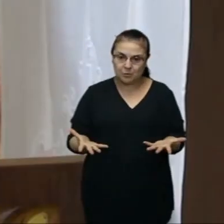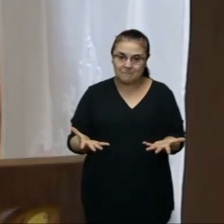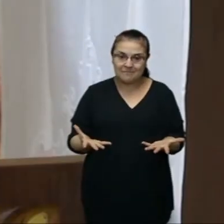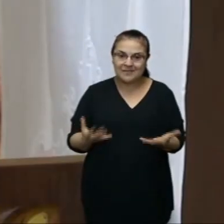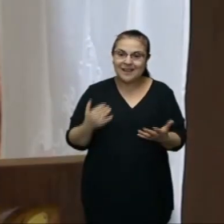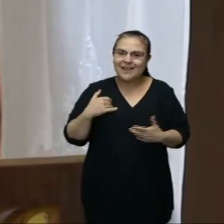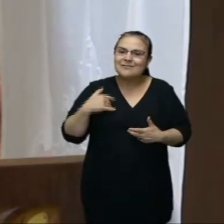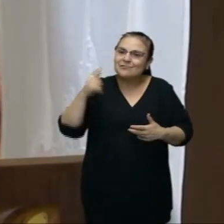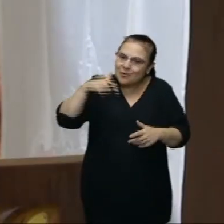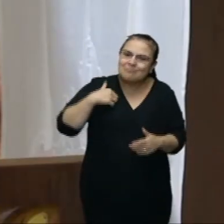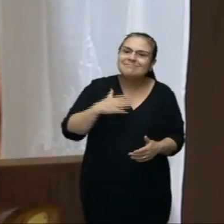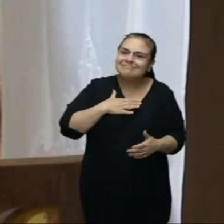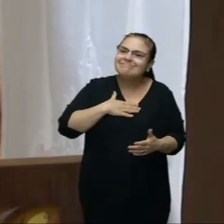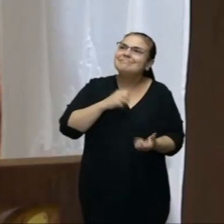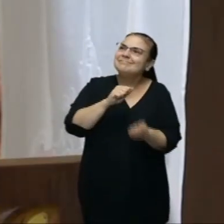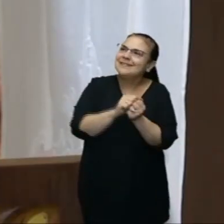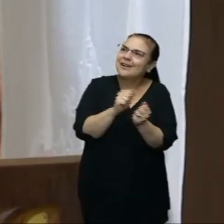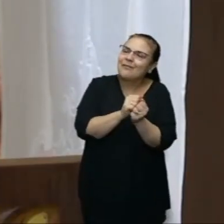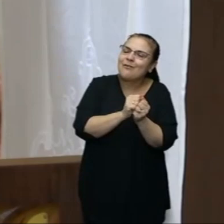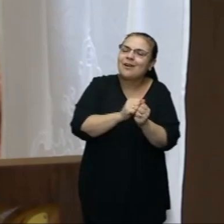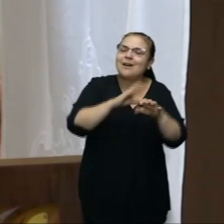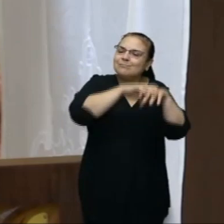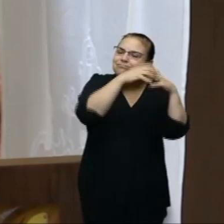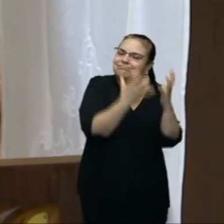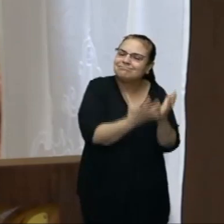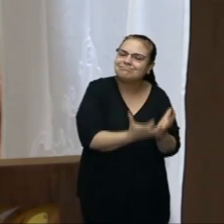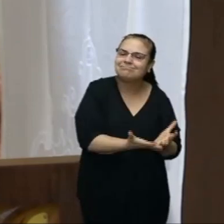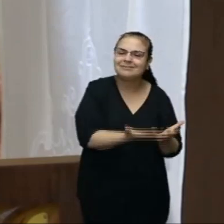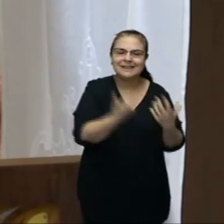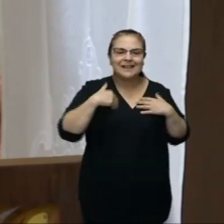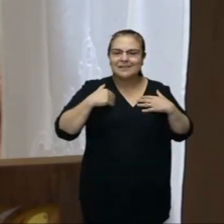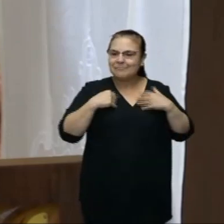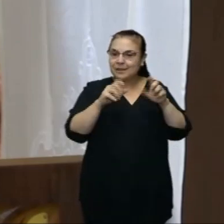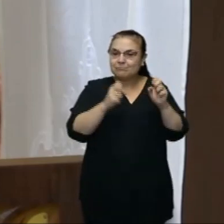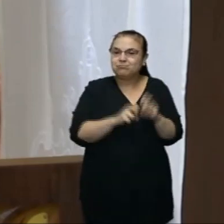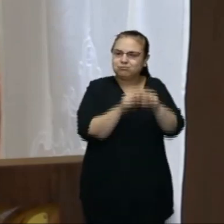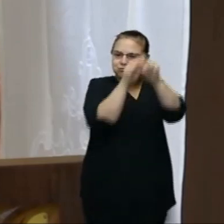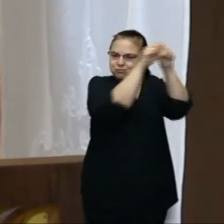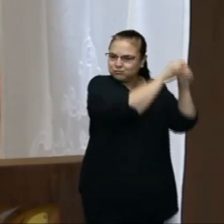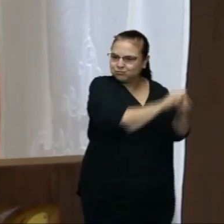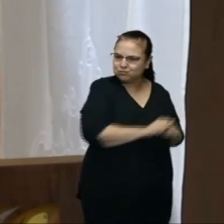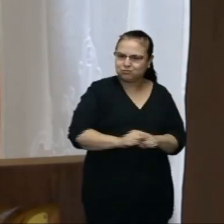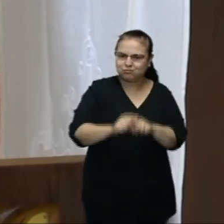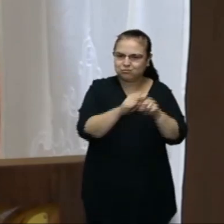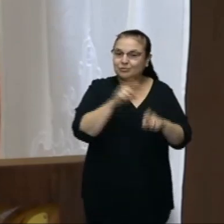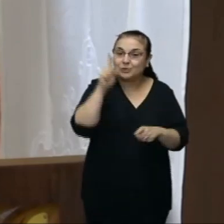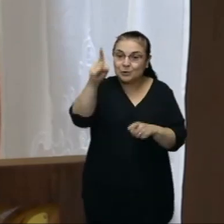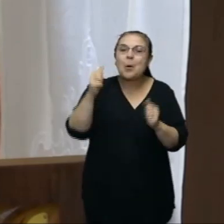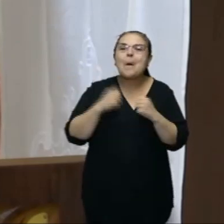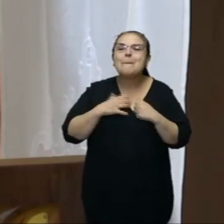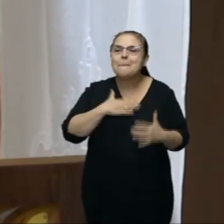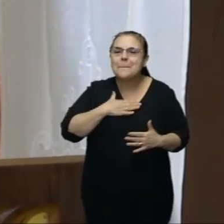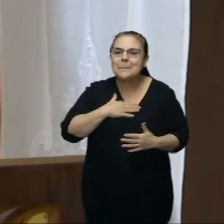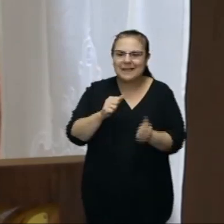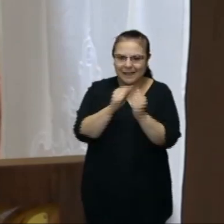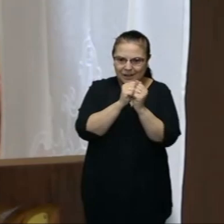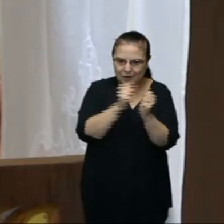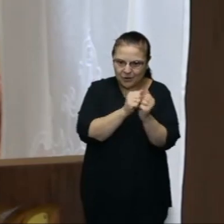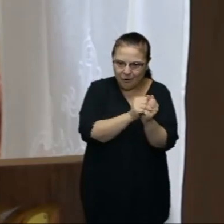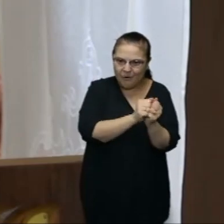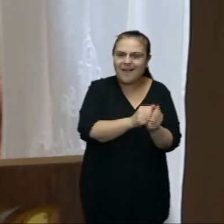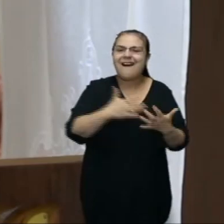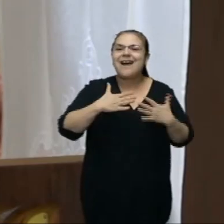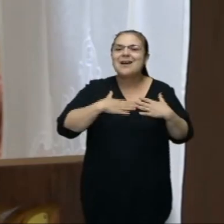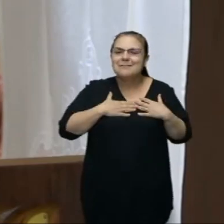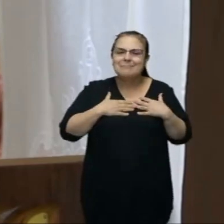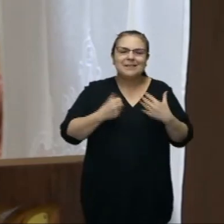Sé la roca de mi refugio, un baluarte donde me salve. Tú, que eres mi roca y mi baluarte, por tu